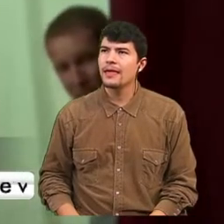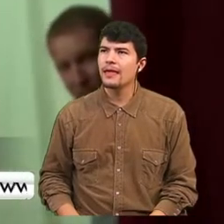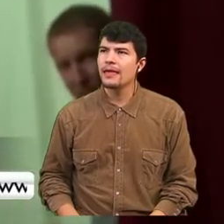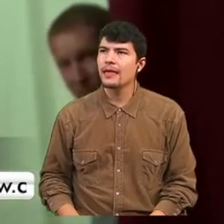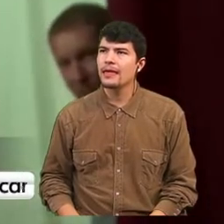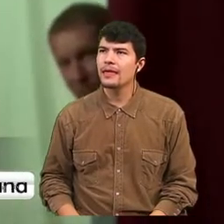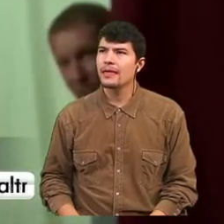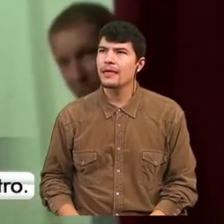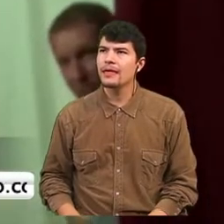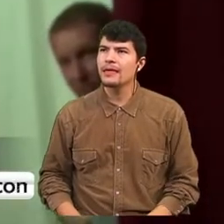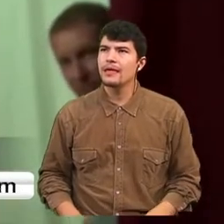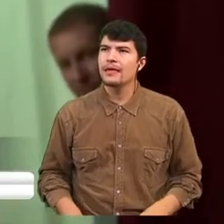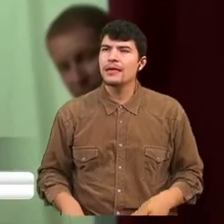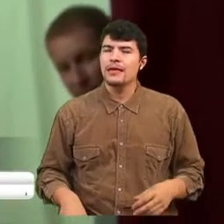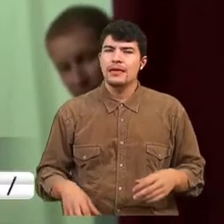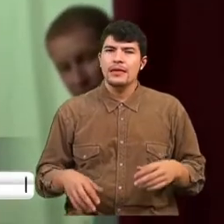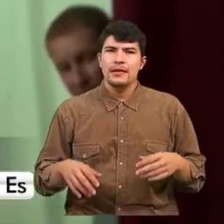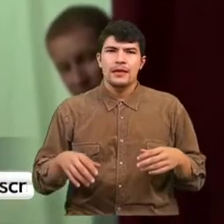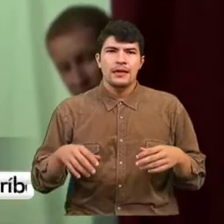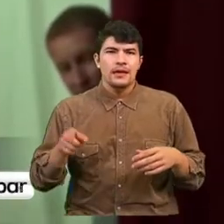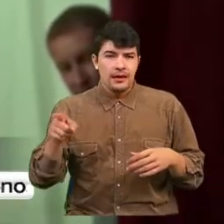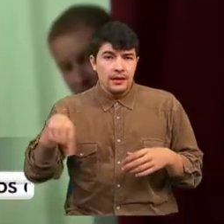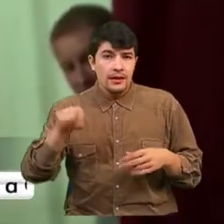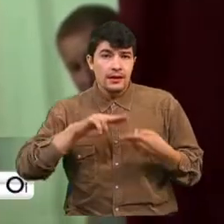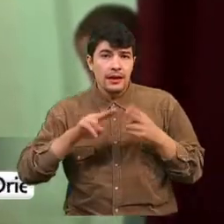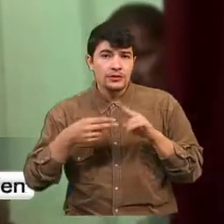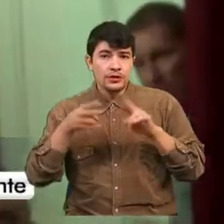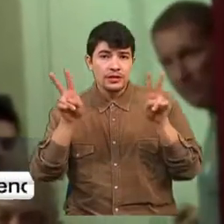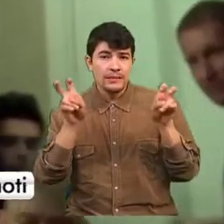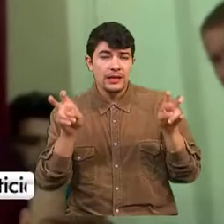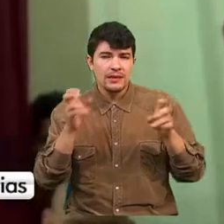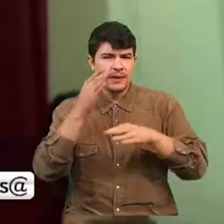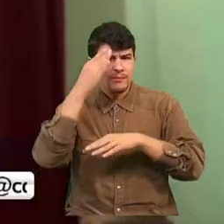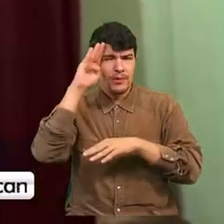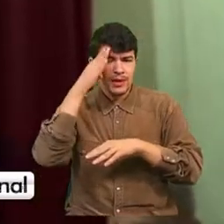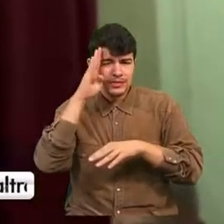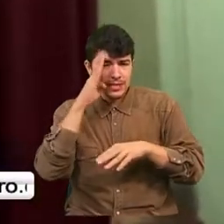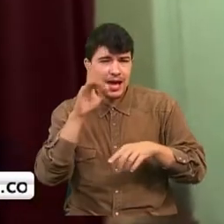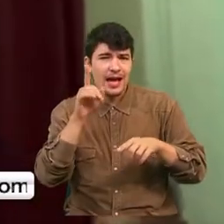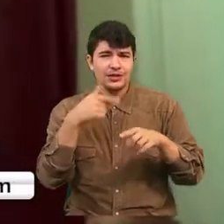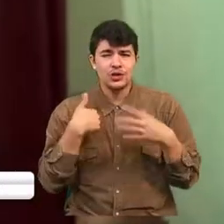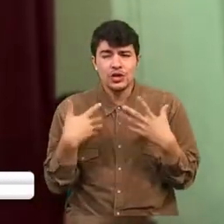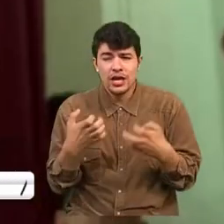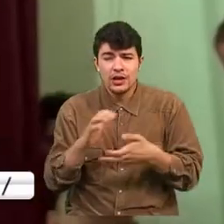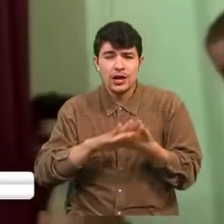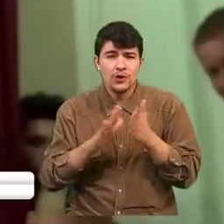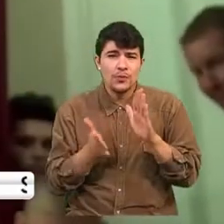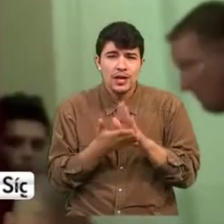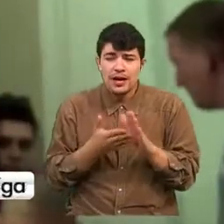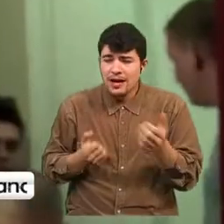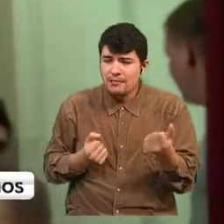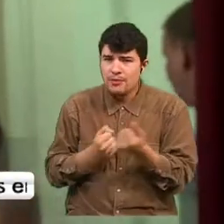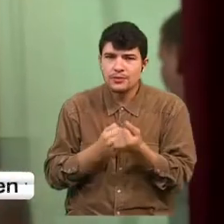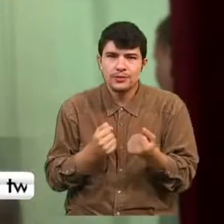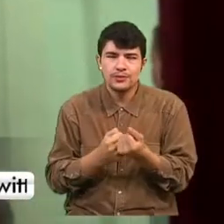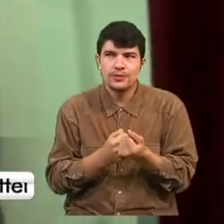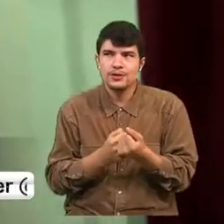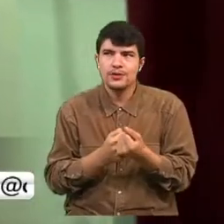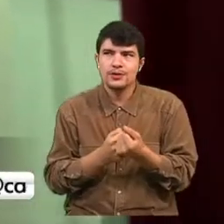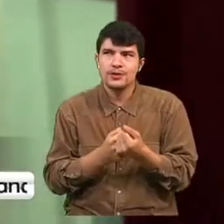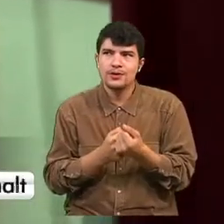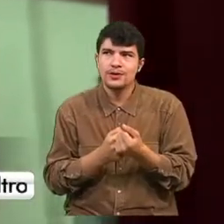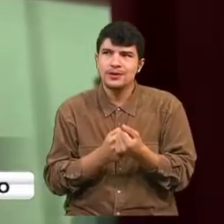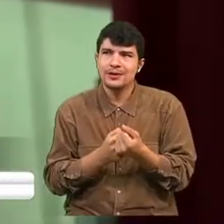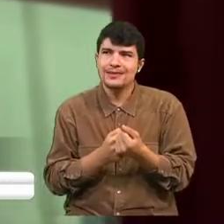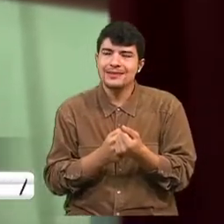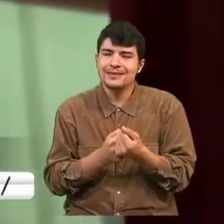en cada esquina. Desafortunadamente también tiene que haber reglas de convivencia. Y aquí, como lo decía la alcaldesa, que le dolía como mamá, decía